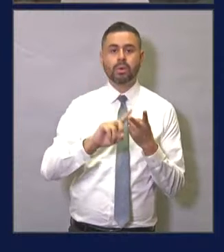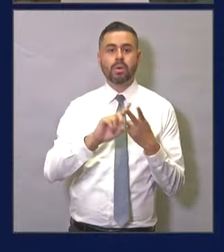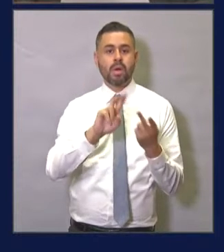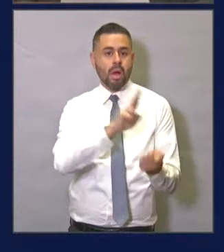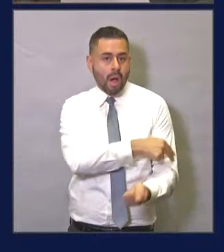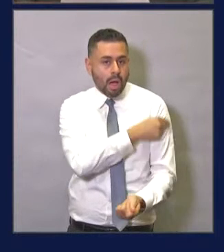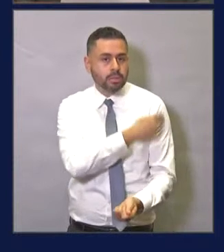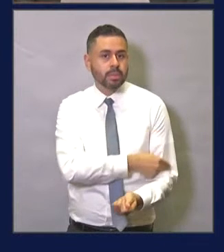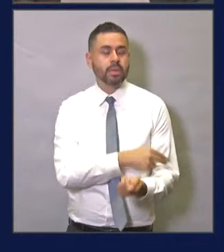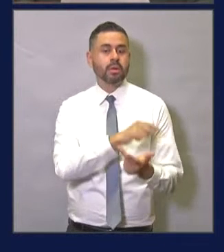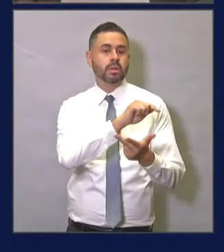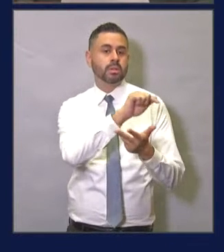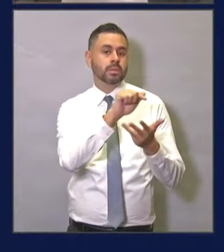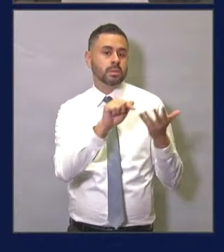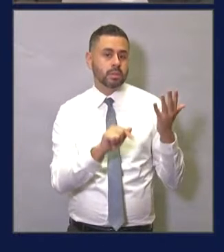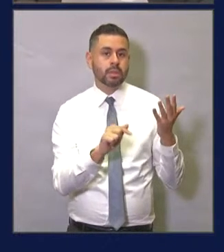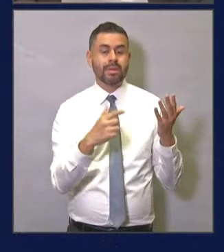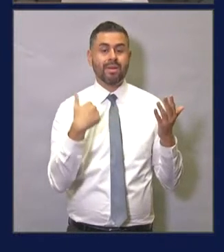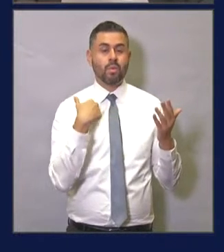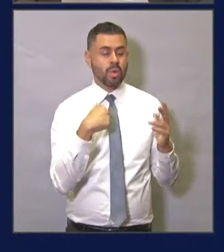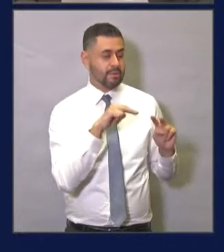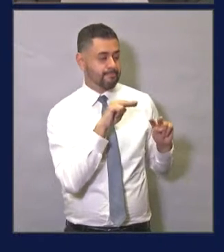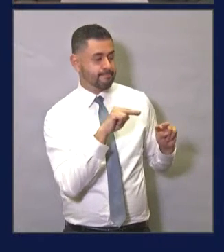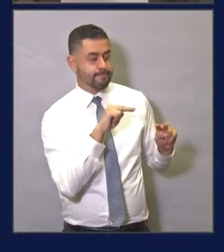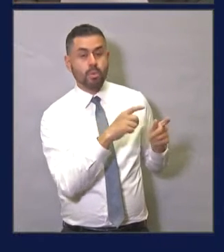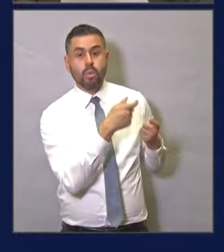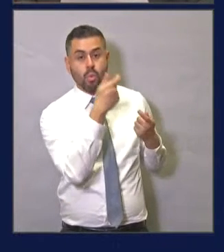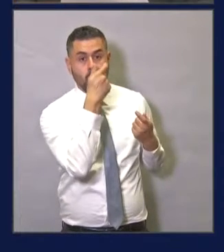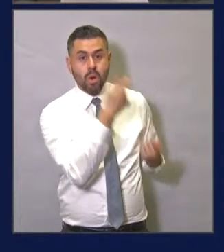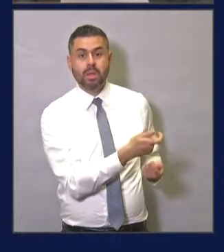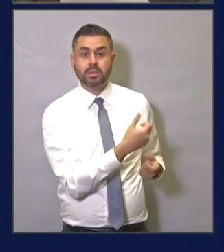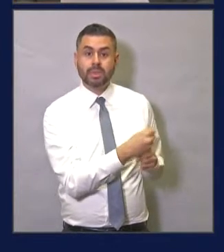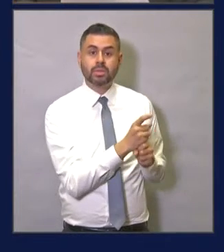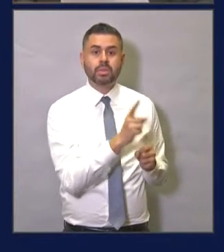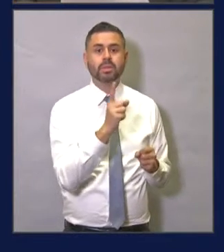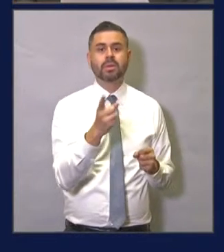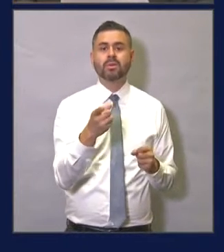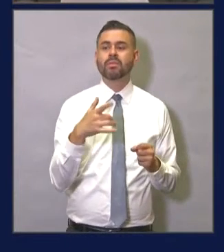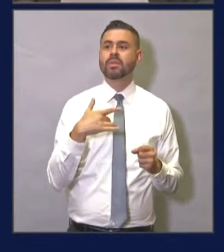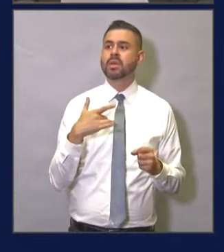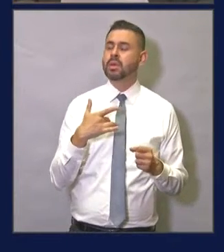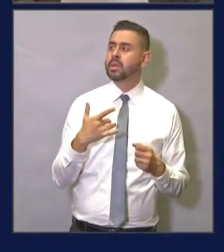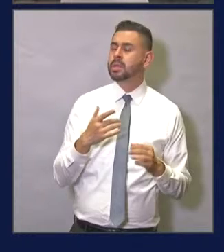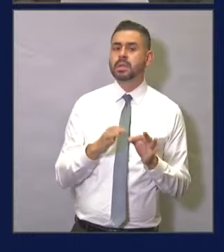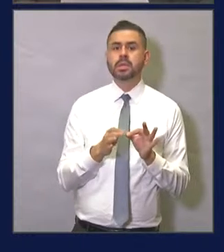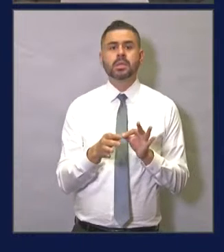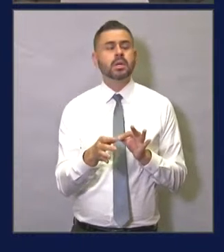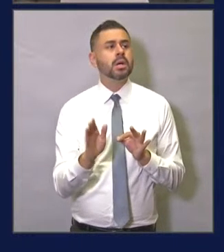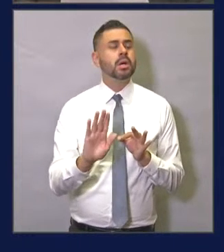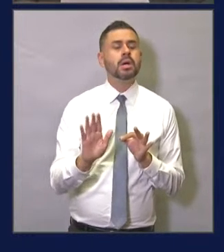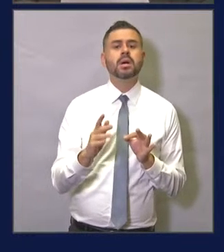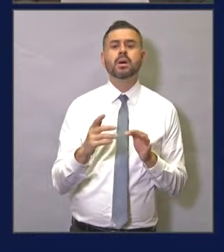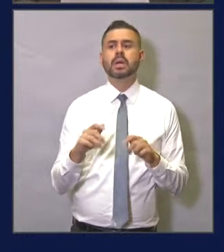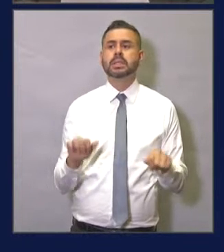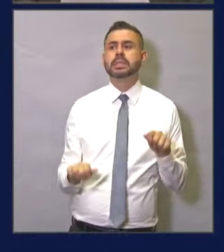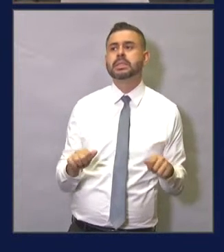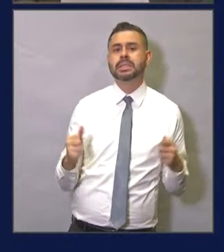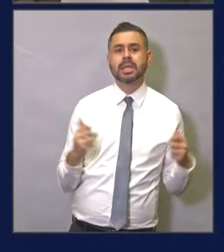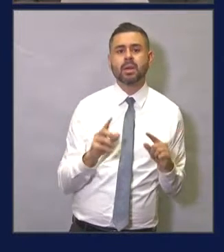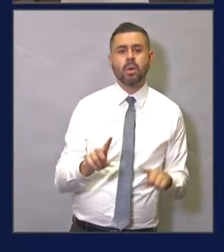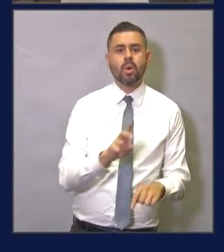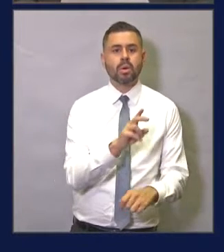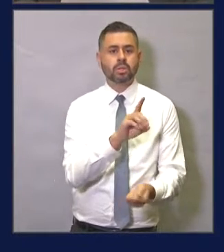bajo estrictos requisitos de control de infecciones. No se demore en buscar la atención médica o dental que sea